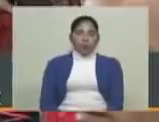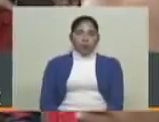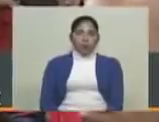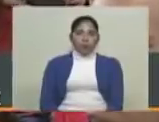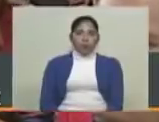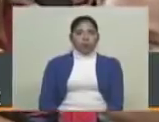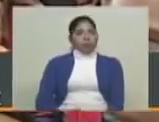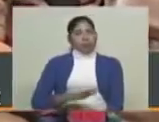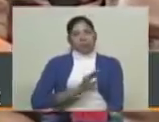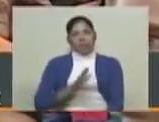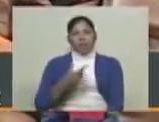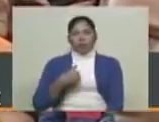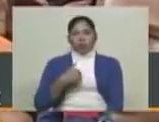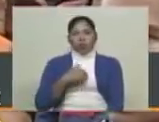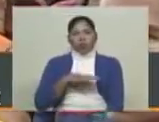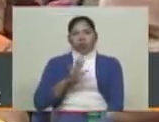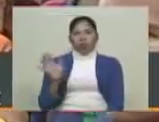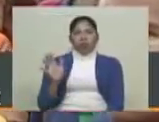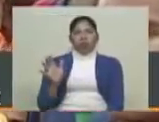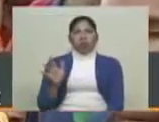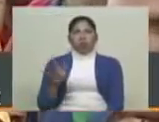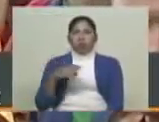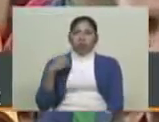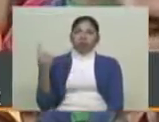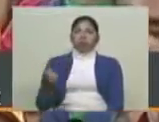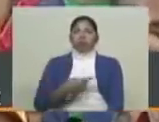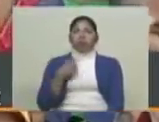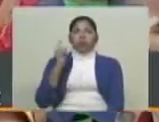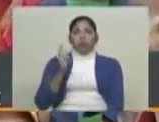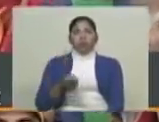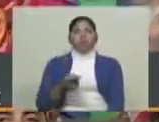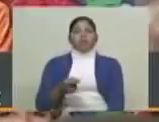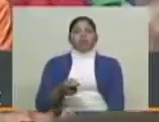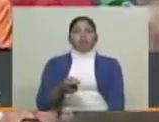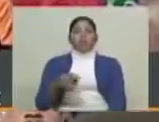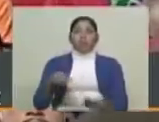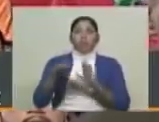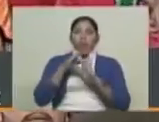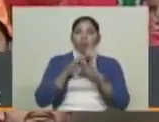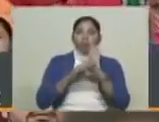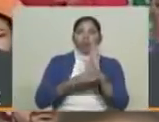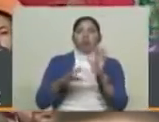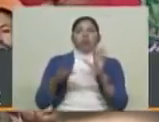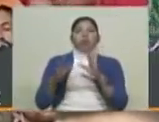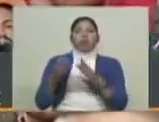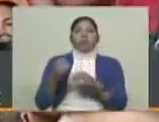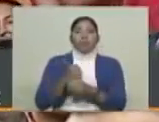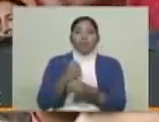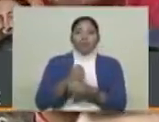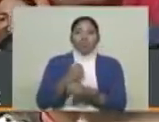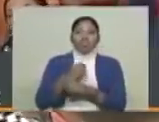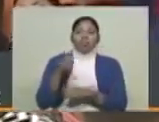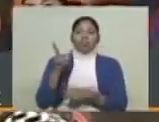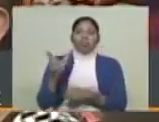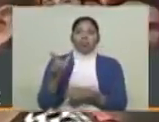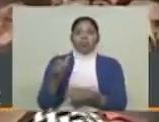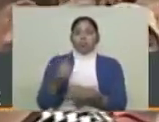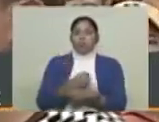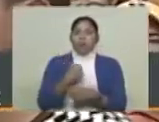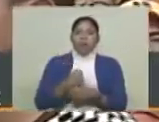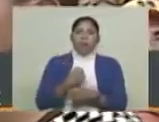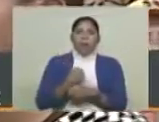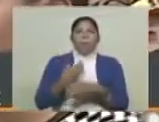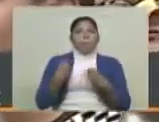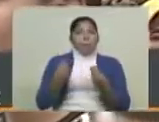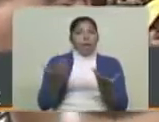nosotros hemos venido y eso debe estar a la orden de todos los partidos del Gran Polo Patriótico, el trabajo que ha venido haciendo el Partido Socialista Unido de Venezuela,